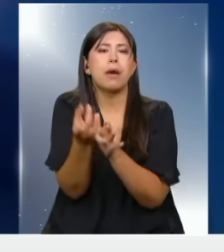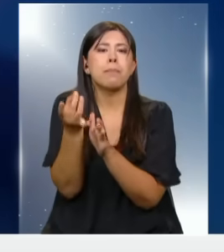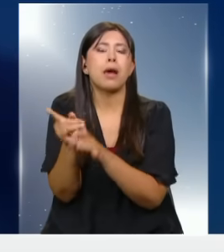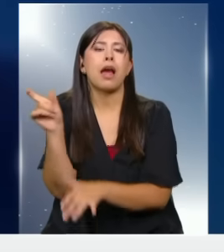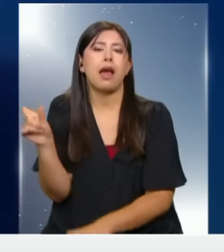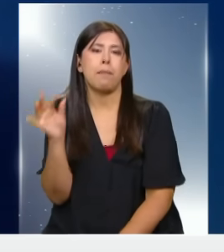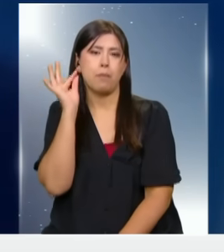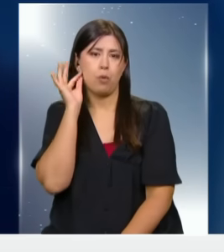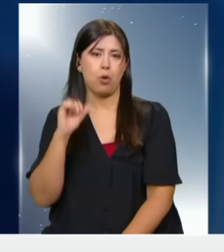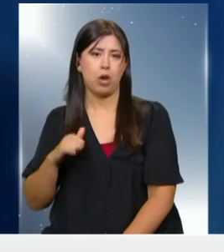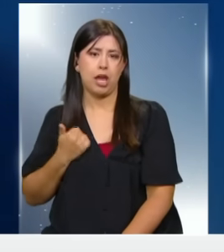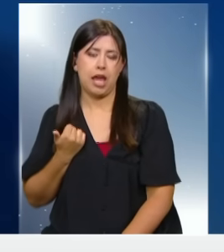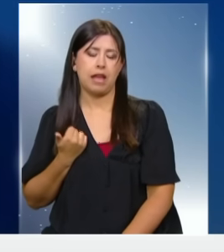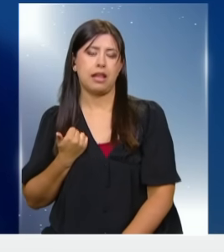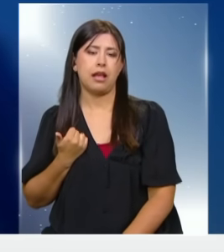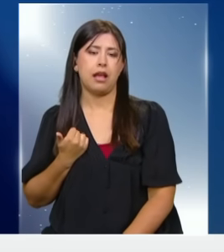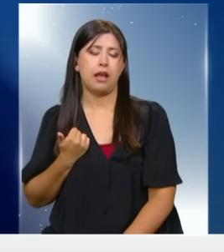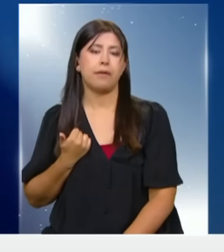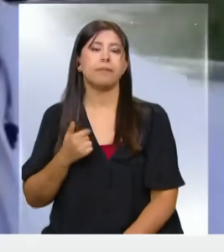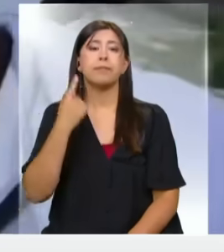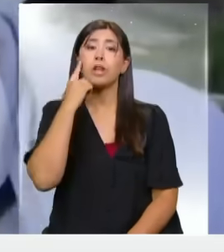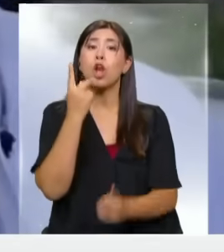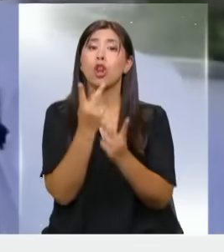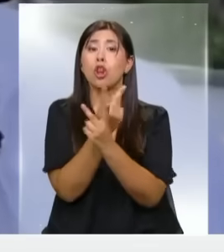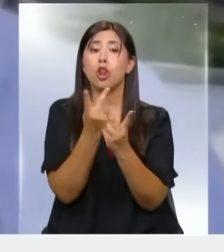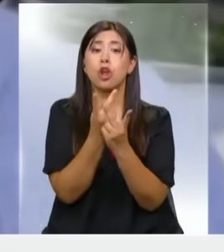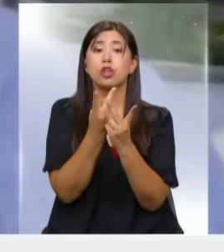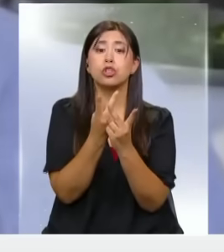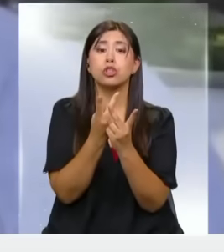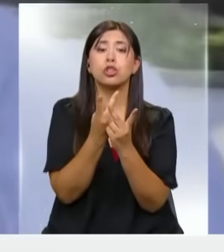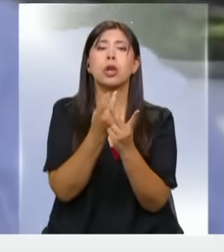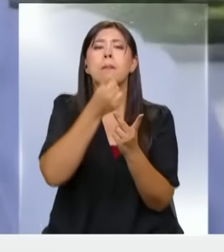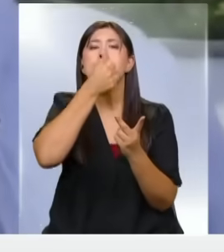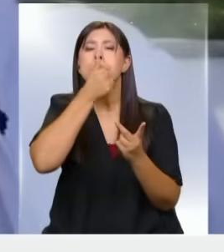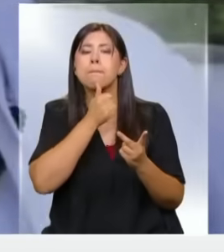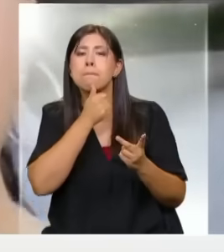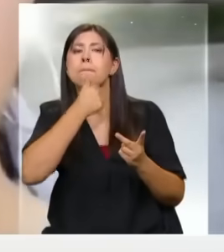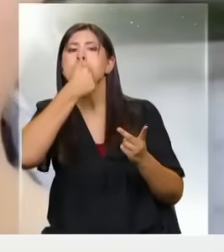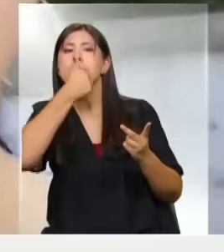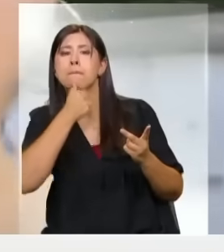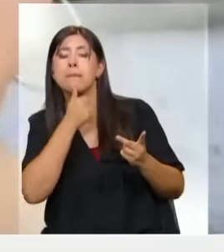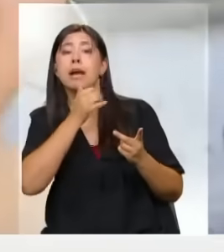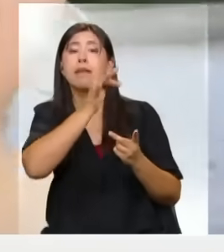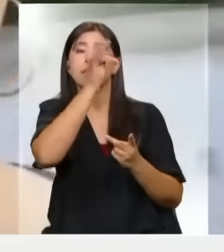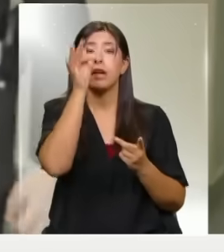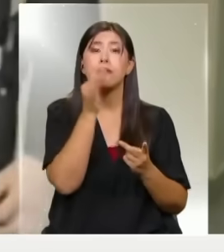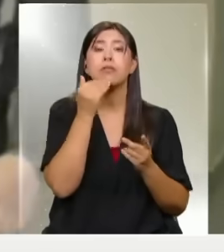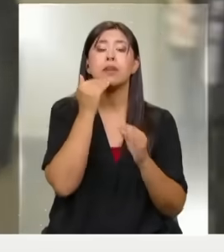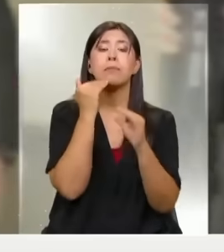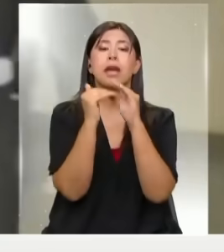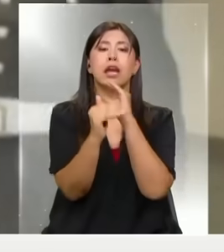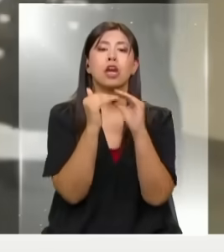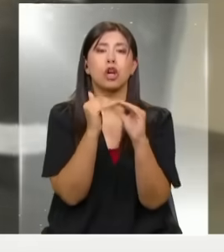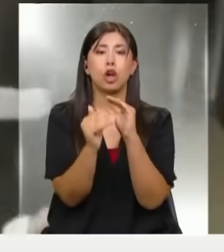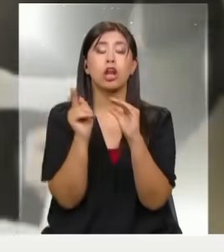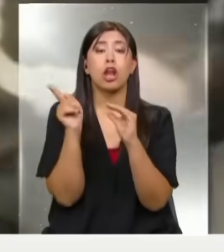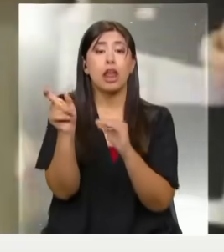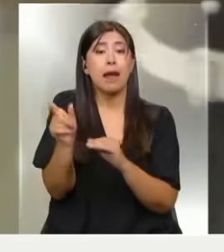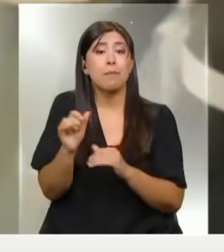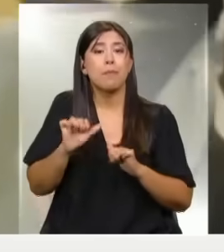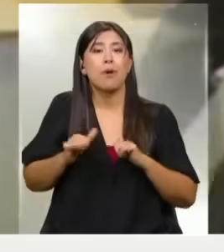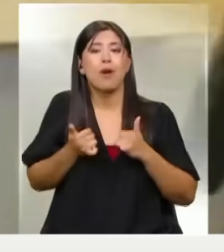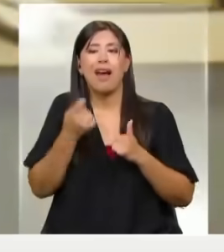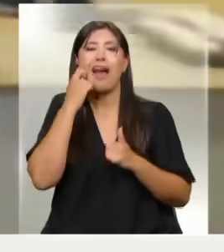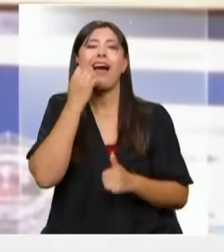policía francés indicó que en dos oportunidades hubo un error al ingresar la clave de las cuentas de Facebook y del correo electrónico de Narumi, lo